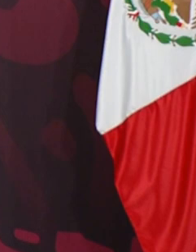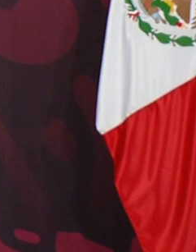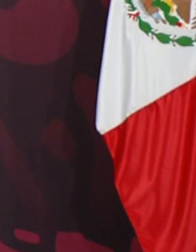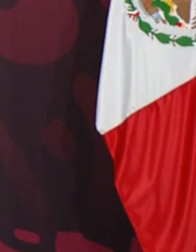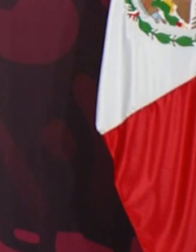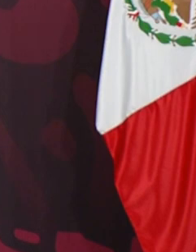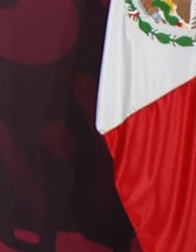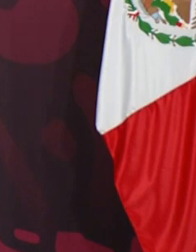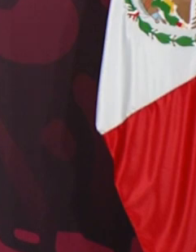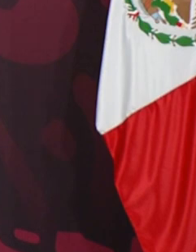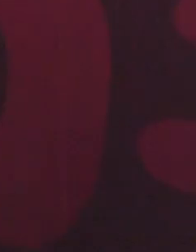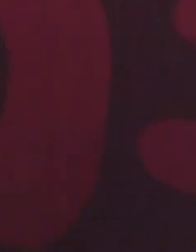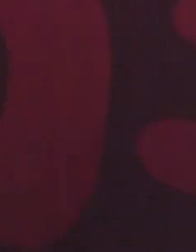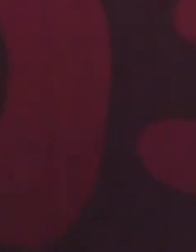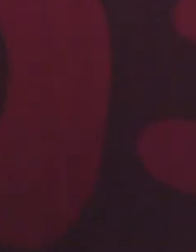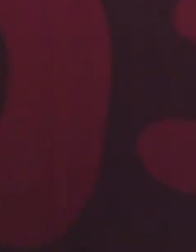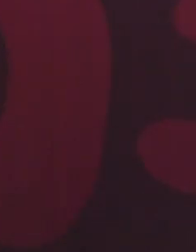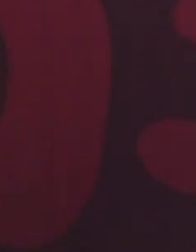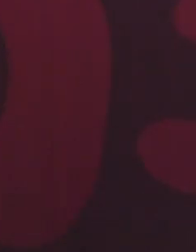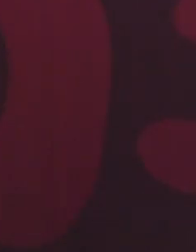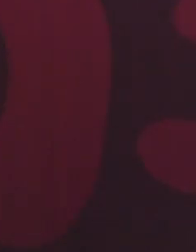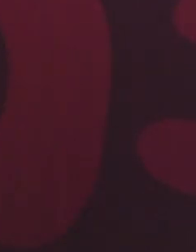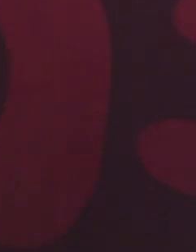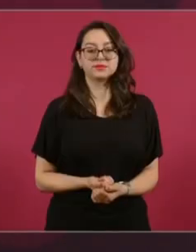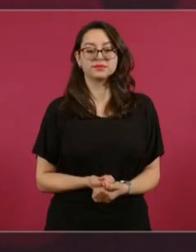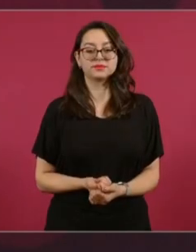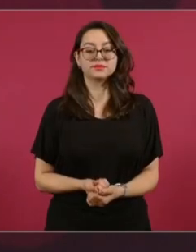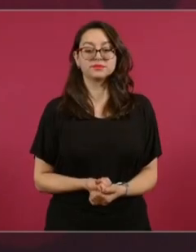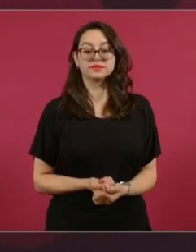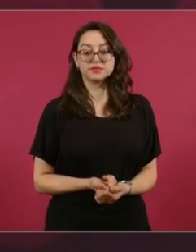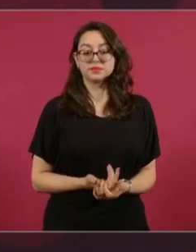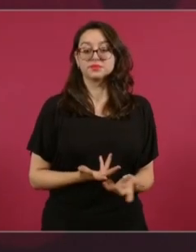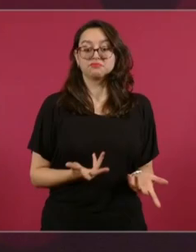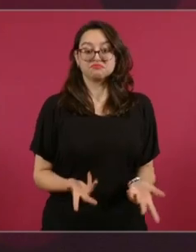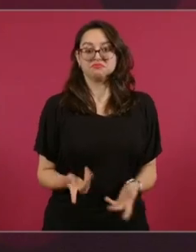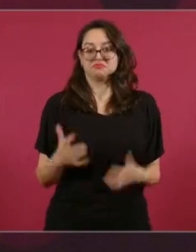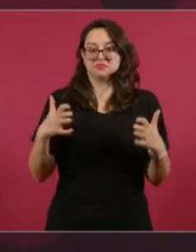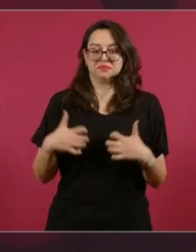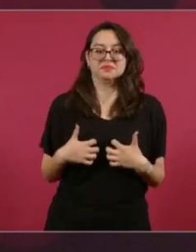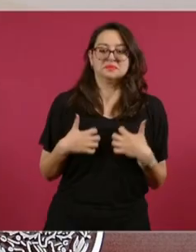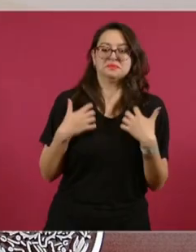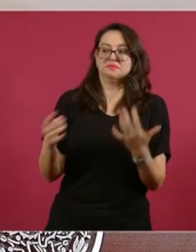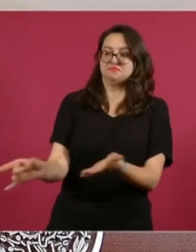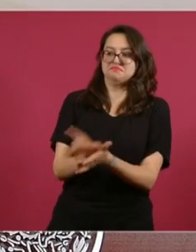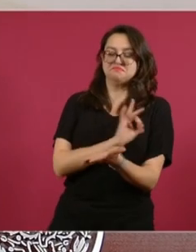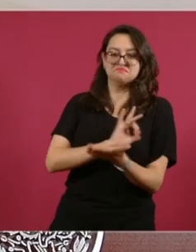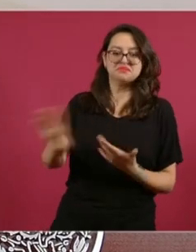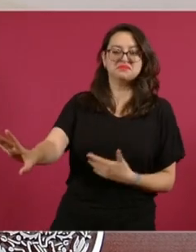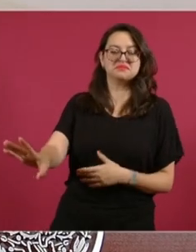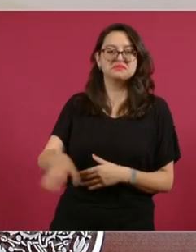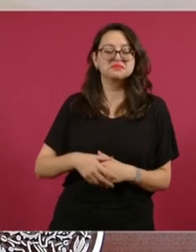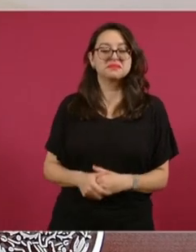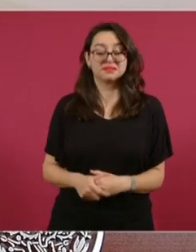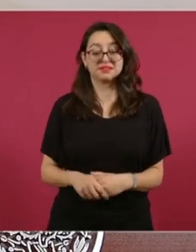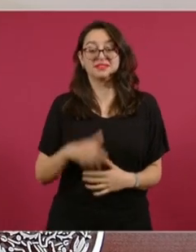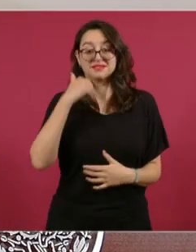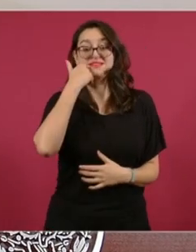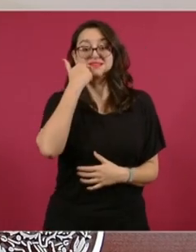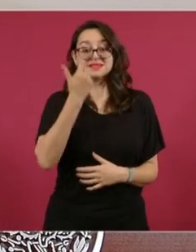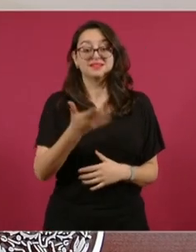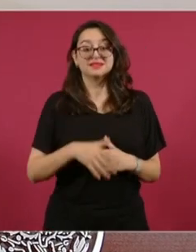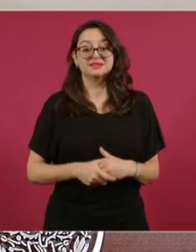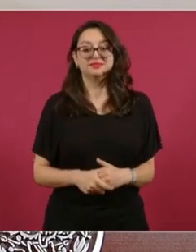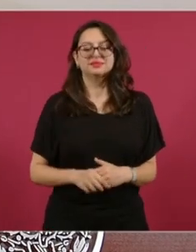sobre todo Claudio X González, papá, ya casi lo corren. ¿Se acuerdan cuando el finado